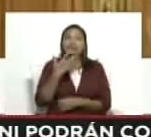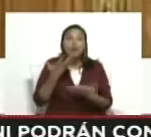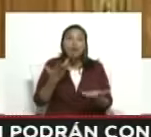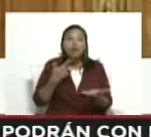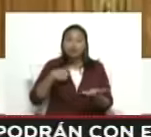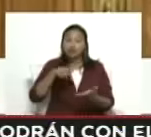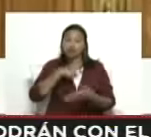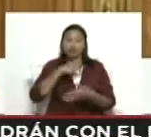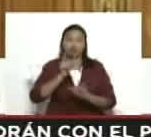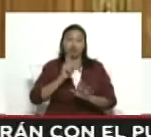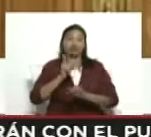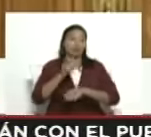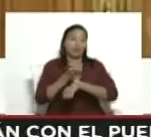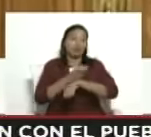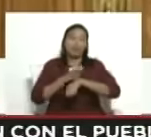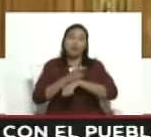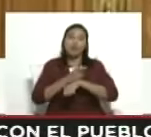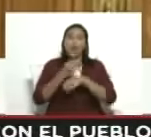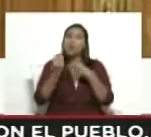pueblo.